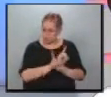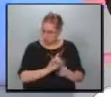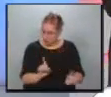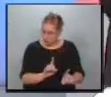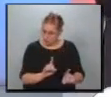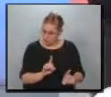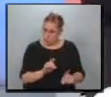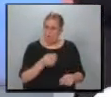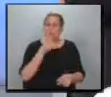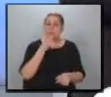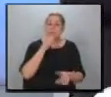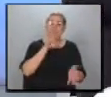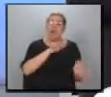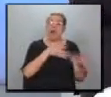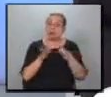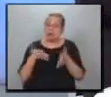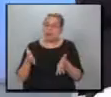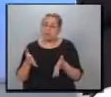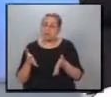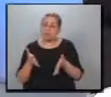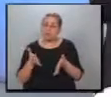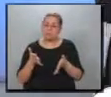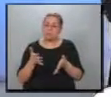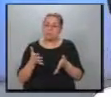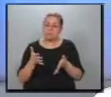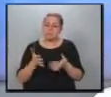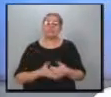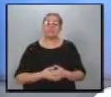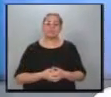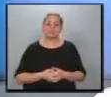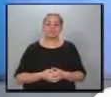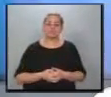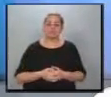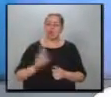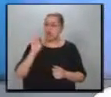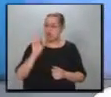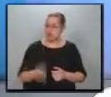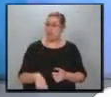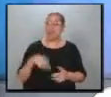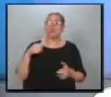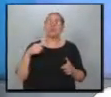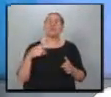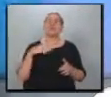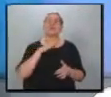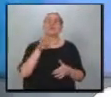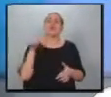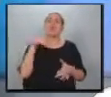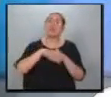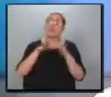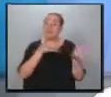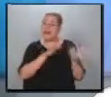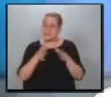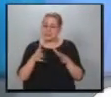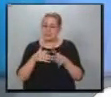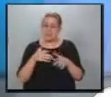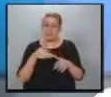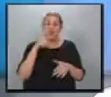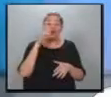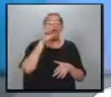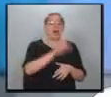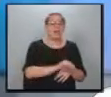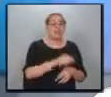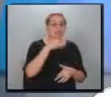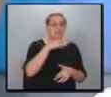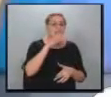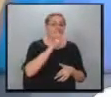para un asado, por ejemplo, tan habitual, digamos, en nuestra comunidad, este está perfecto. Claro.